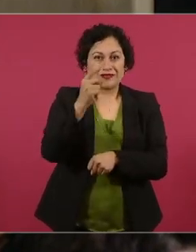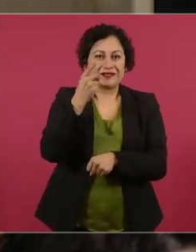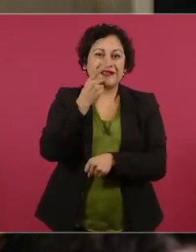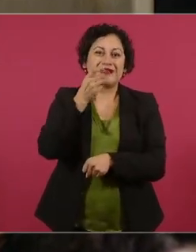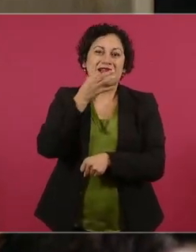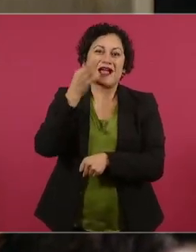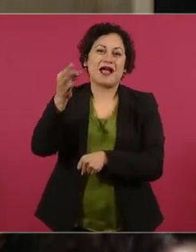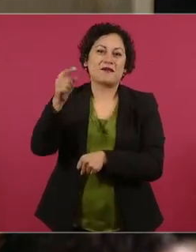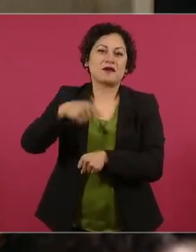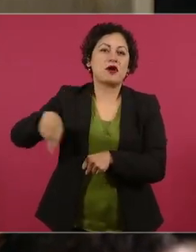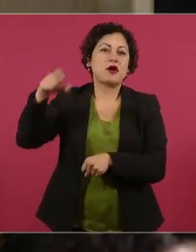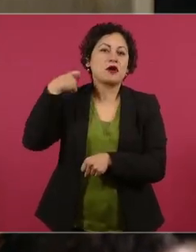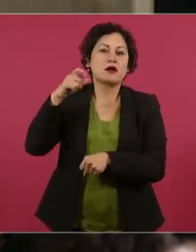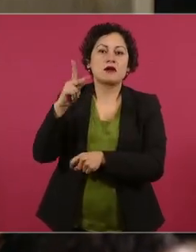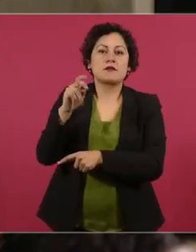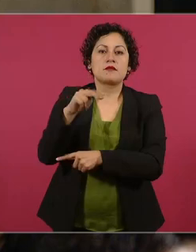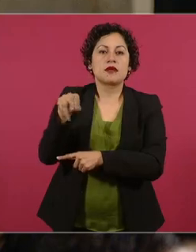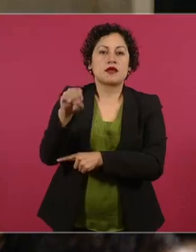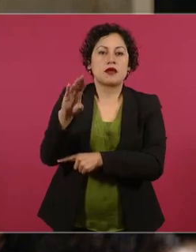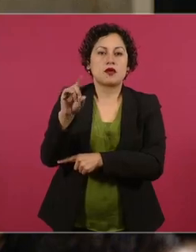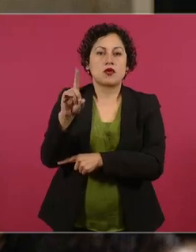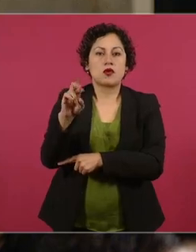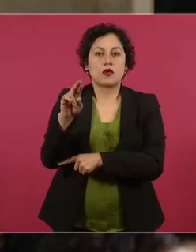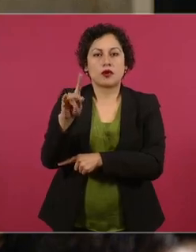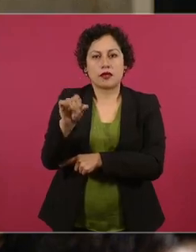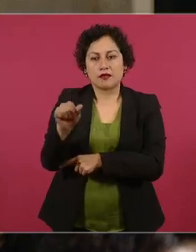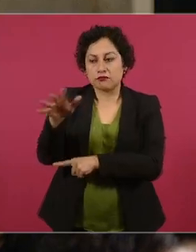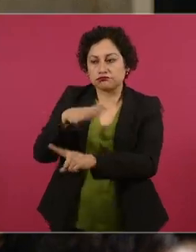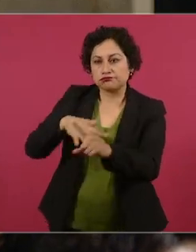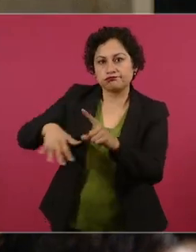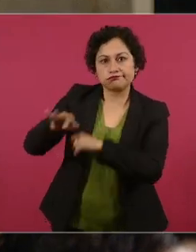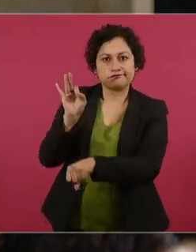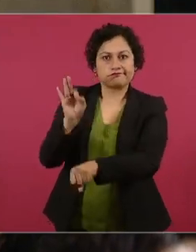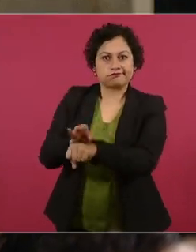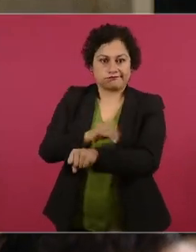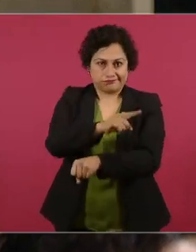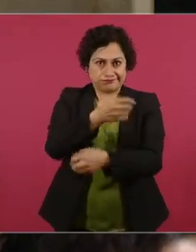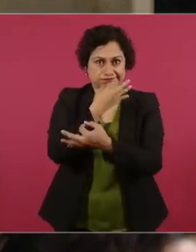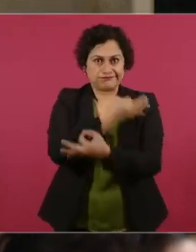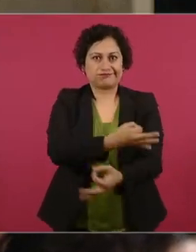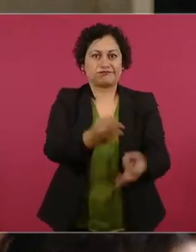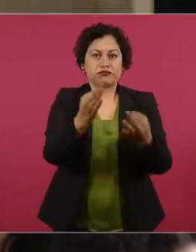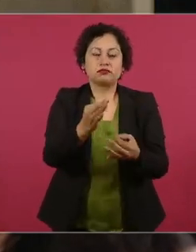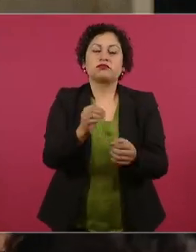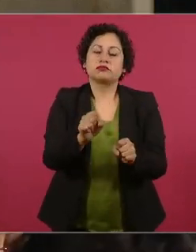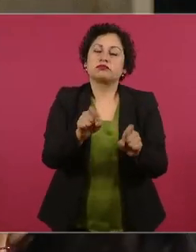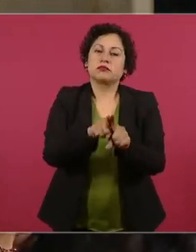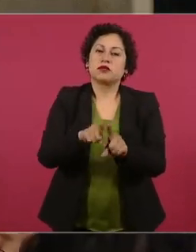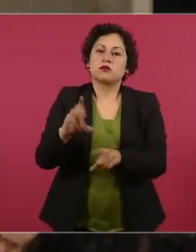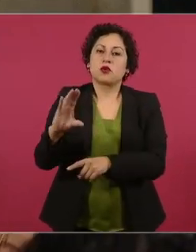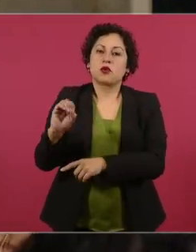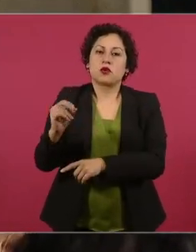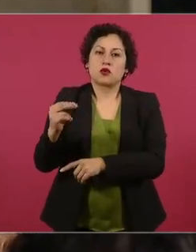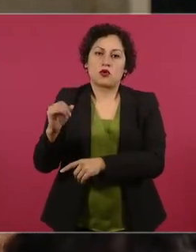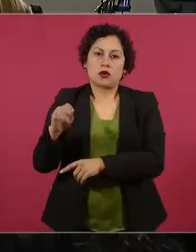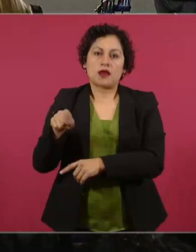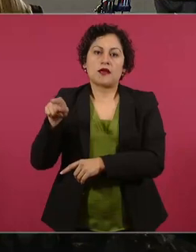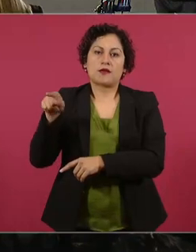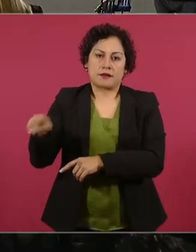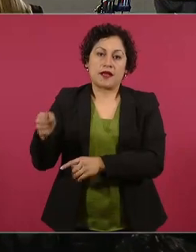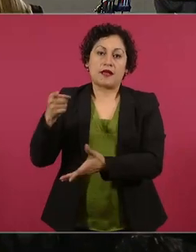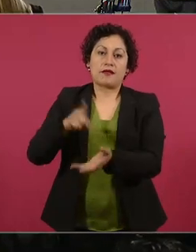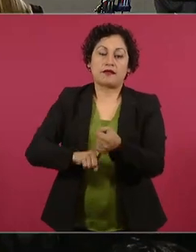en Querétaro de Peña Colorada, siempre reconocer este tipo de acciones por parte de la CONAM, de la Comisión Nacional de Áreas Protegidas de la